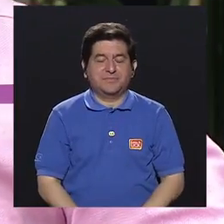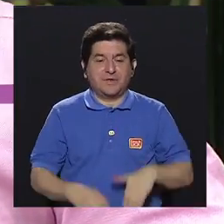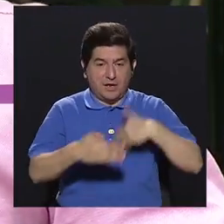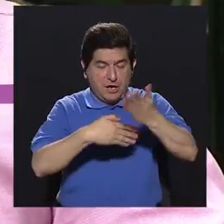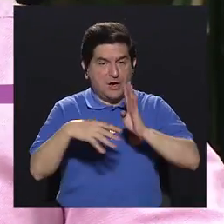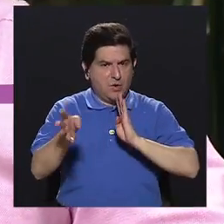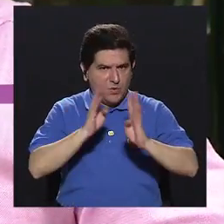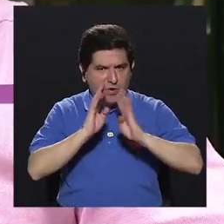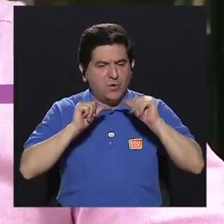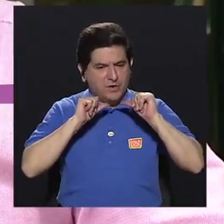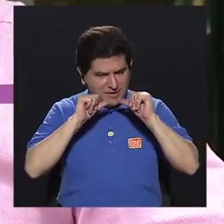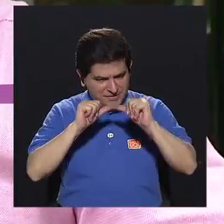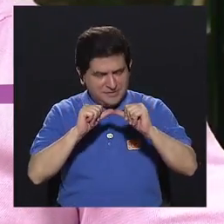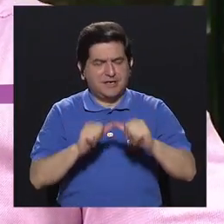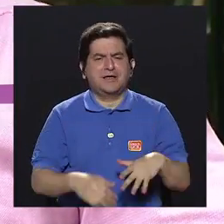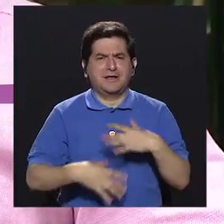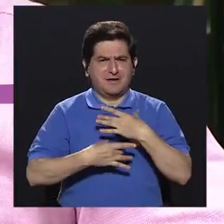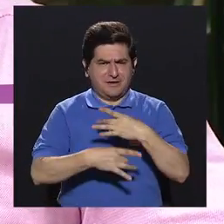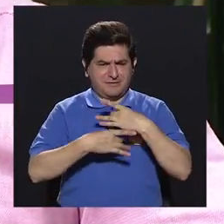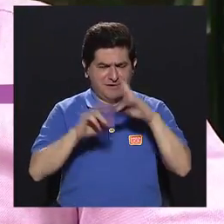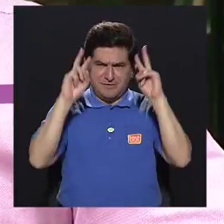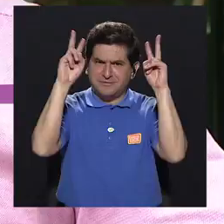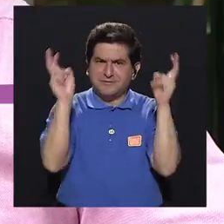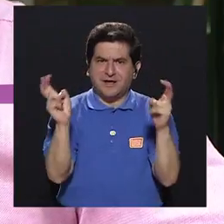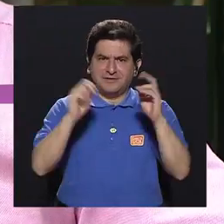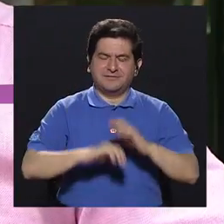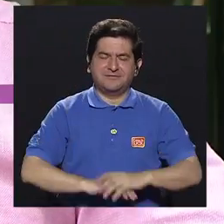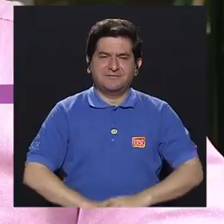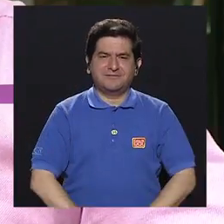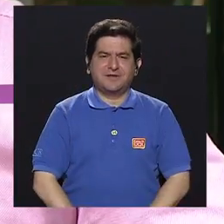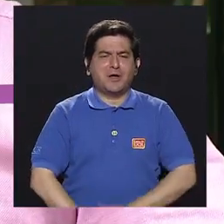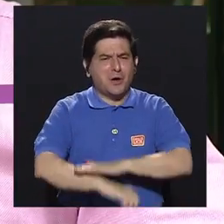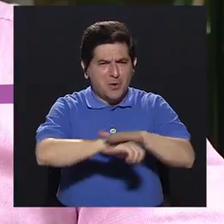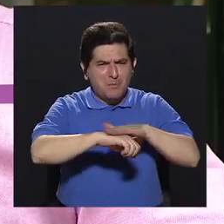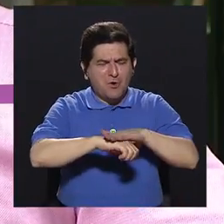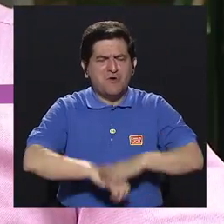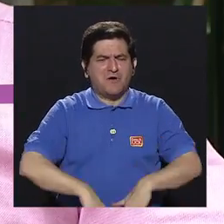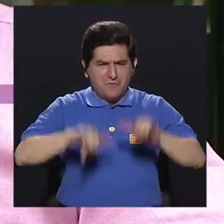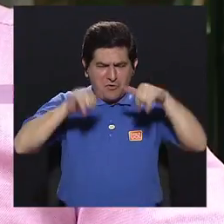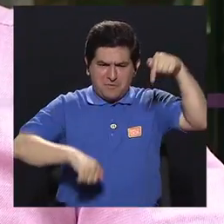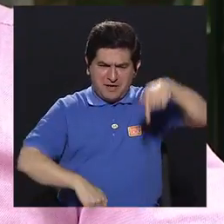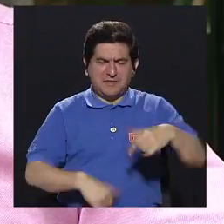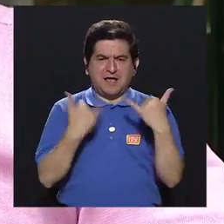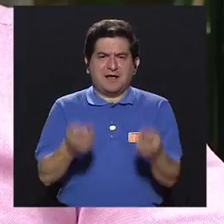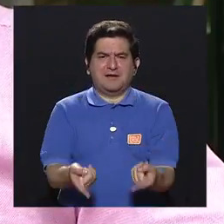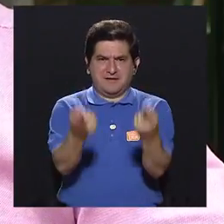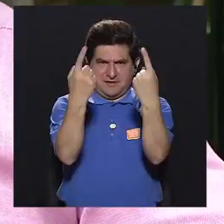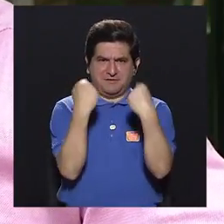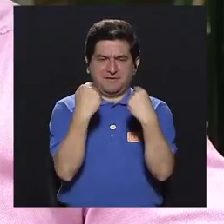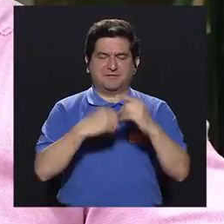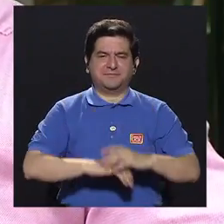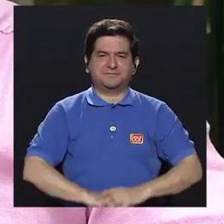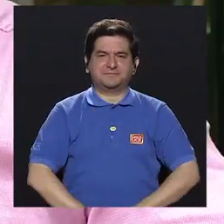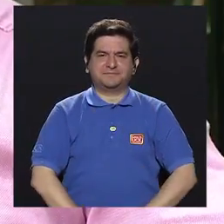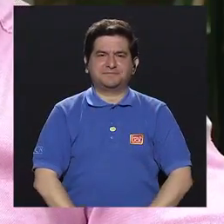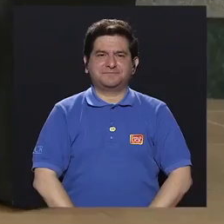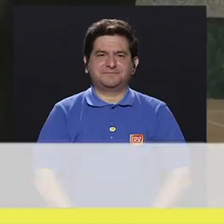pues, seguir conversando acerca de este interesante tema. Entonces, pues, por favor, quédense con nosotros y pronto